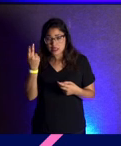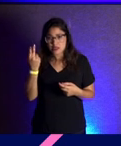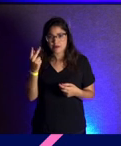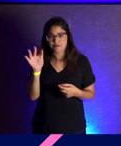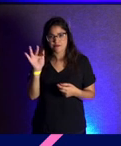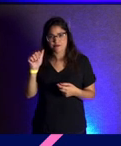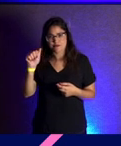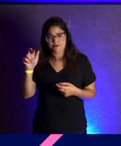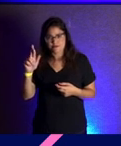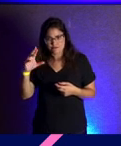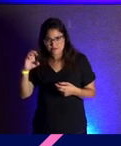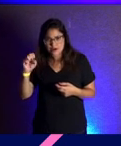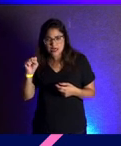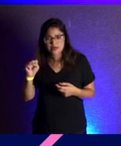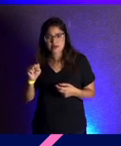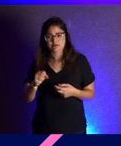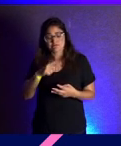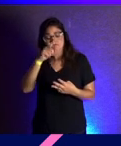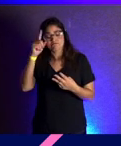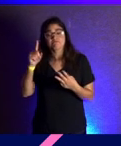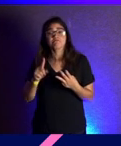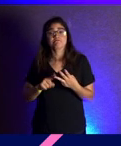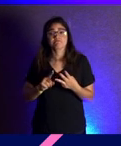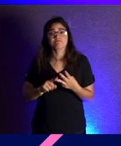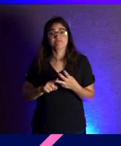partes y un parte del estado.